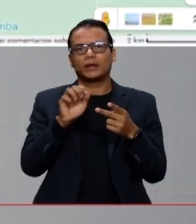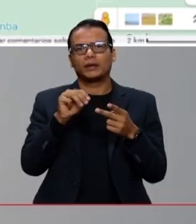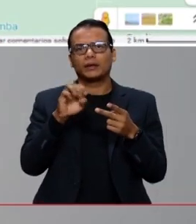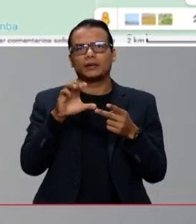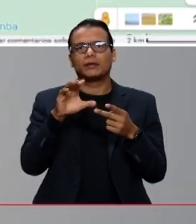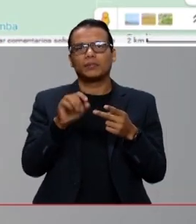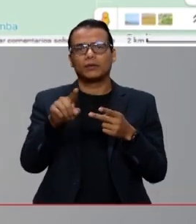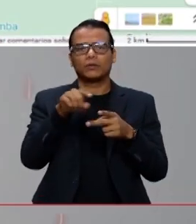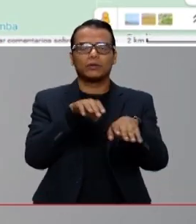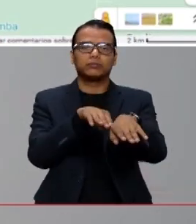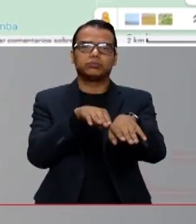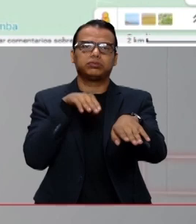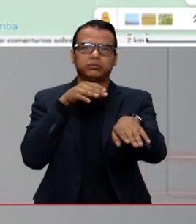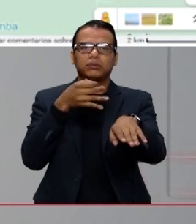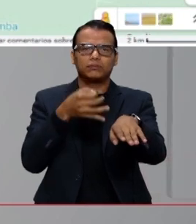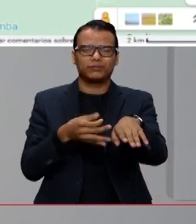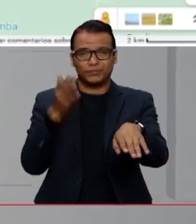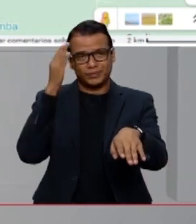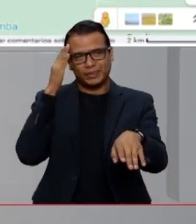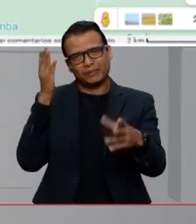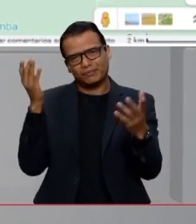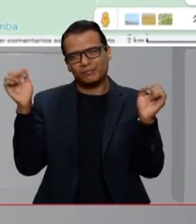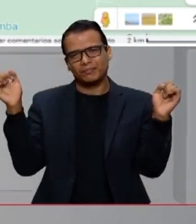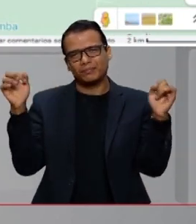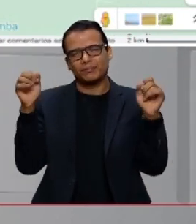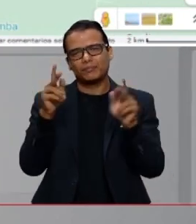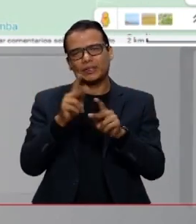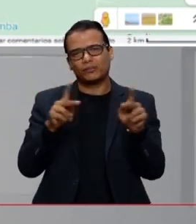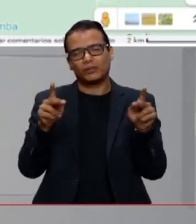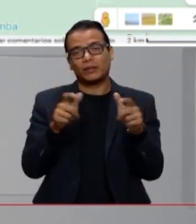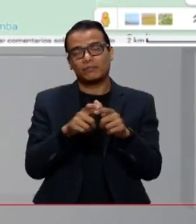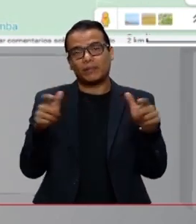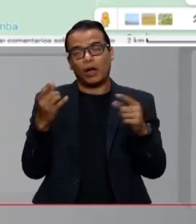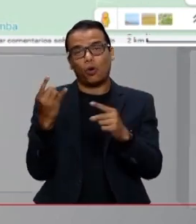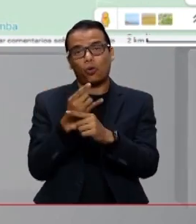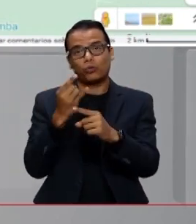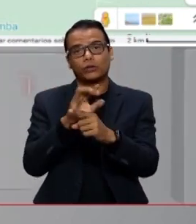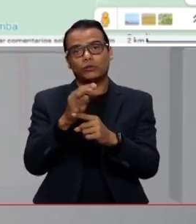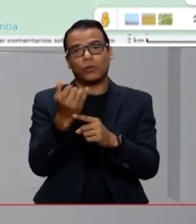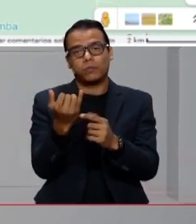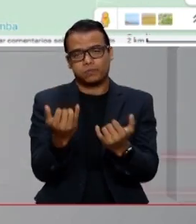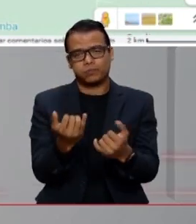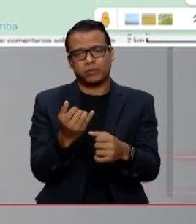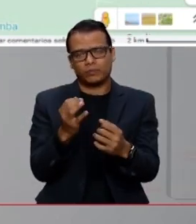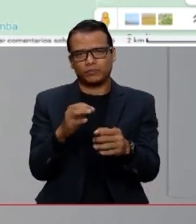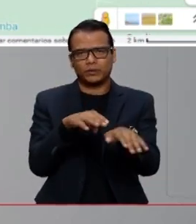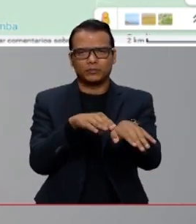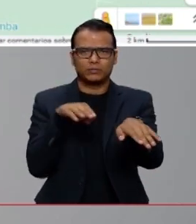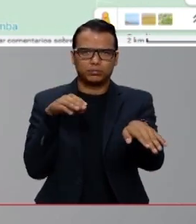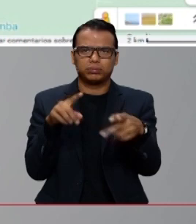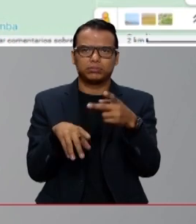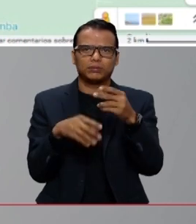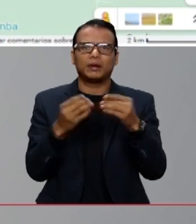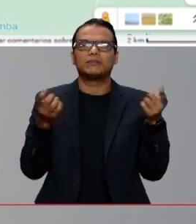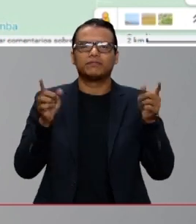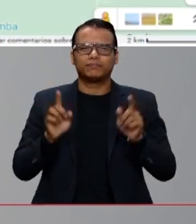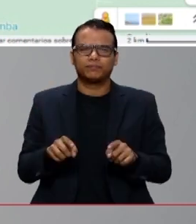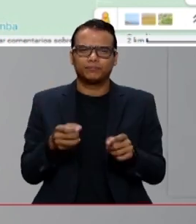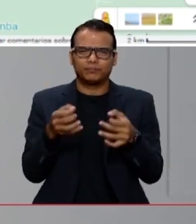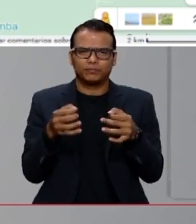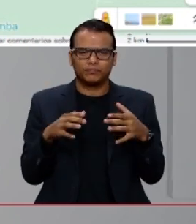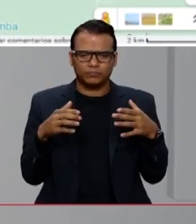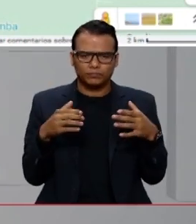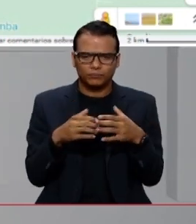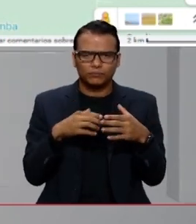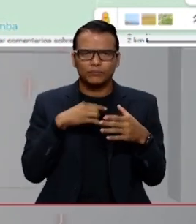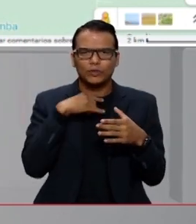vías supremamente importantes que a esta hora pues registran fuerte, congestión vehicular. Se está adelantando también por parte de unidades